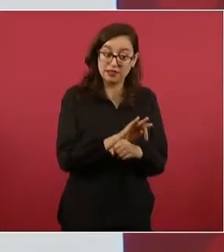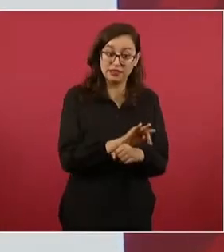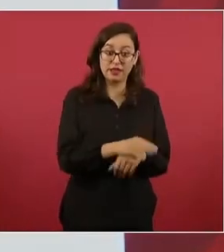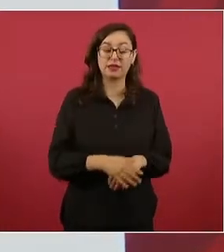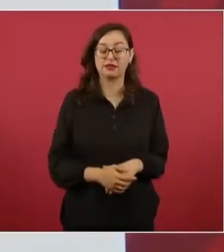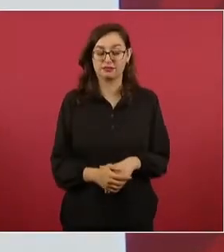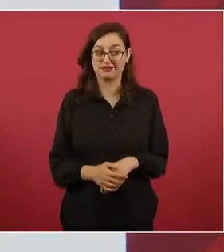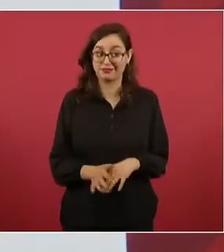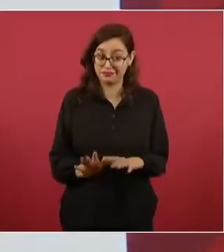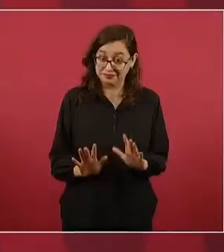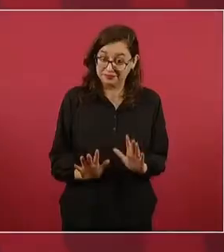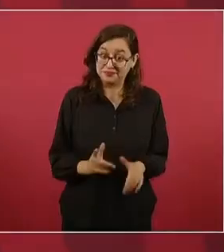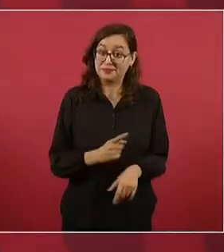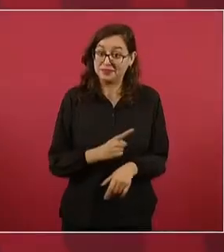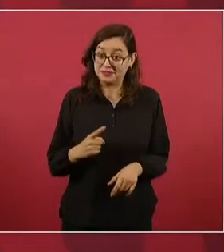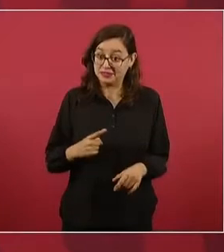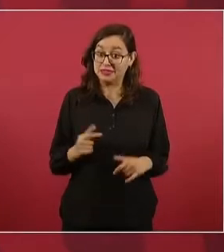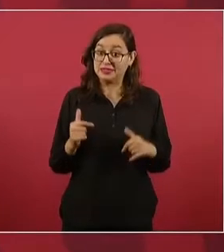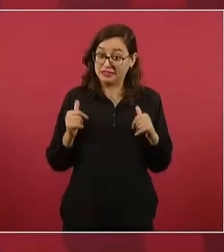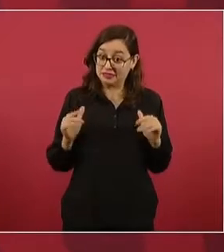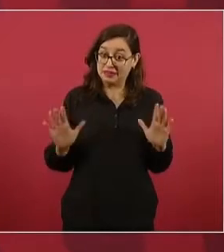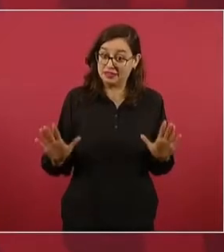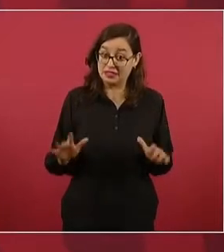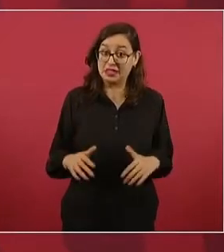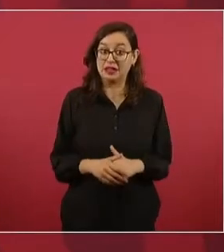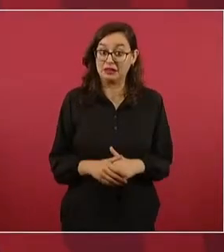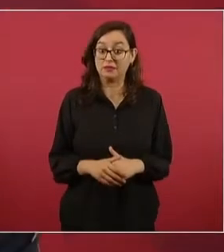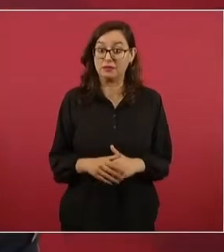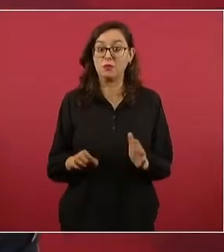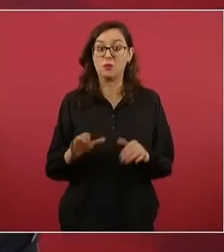que esa es la defensa de la libertad.